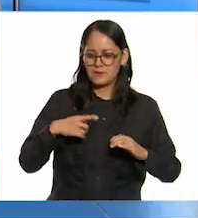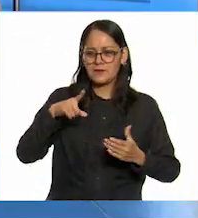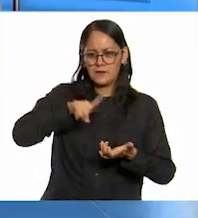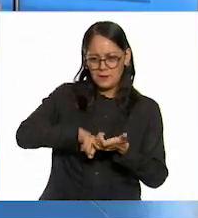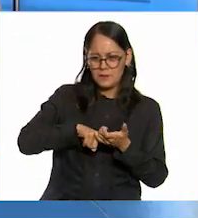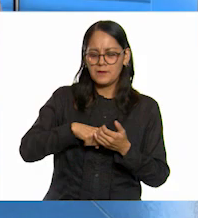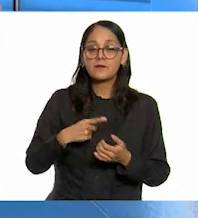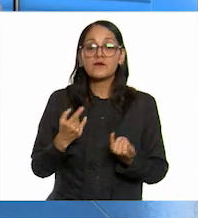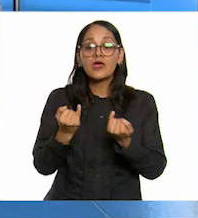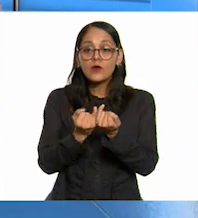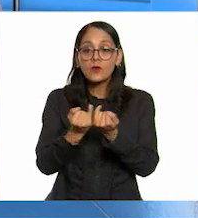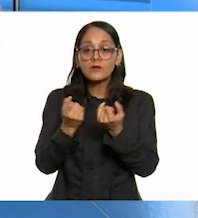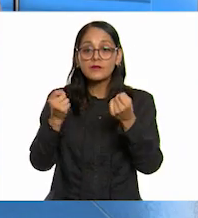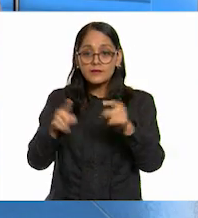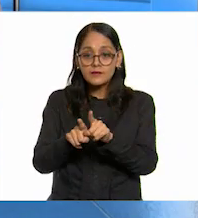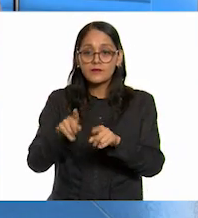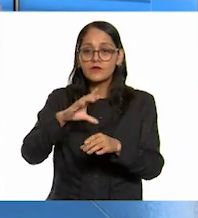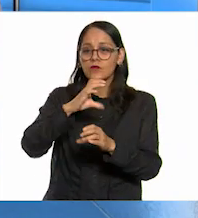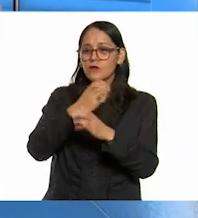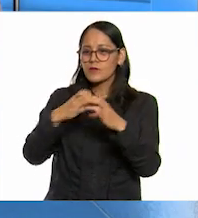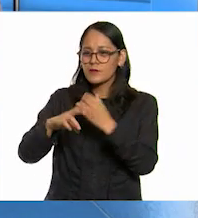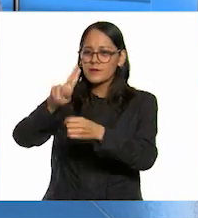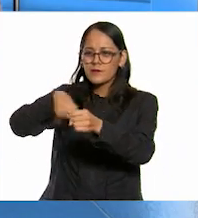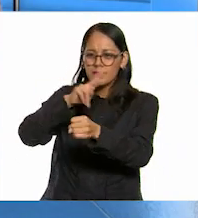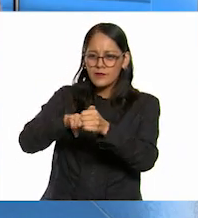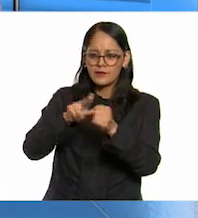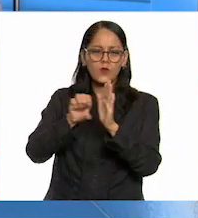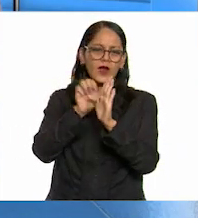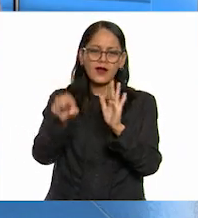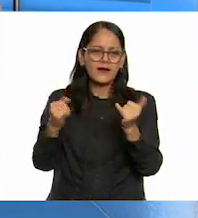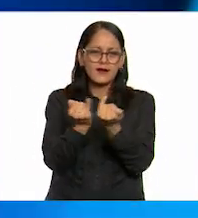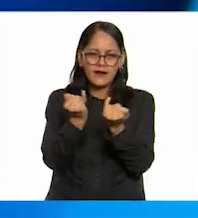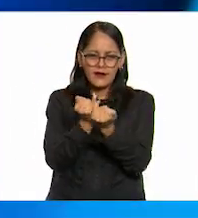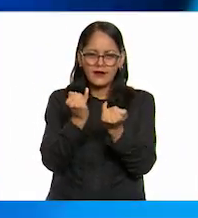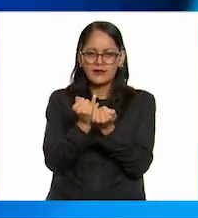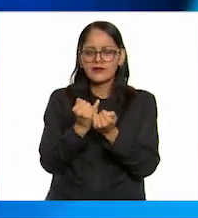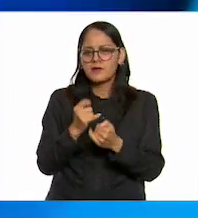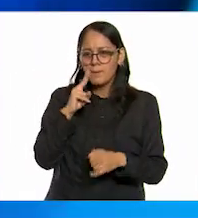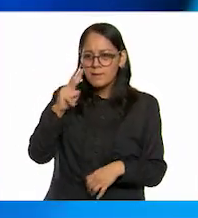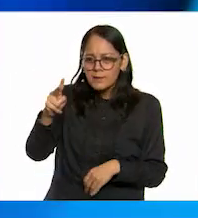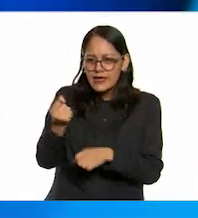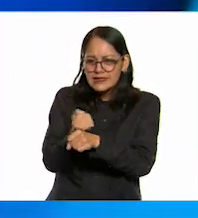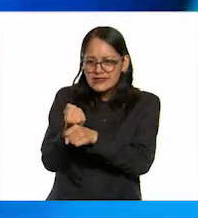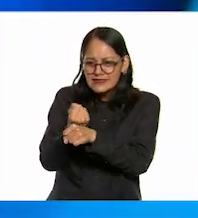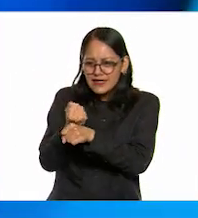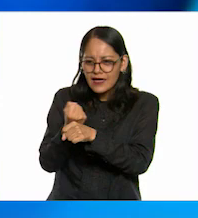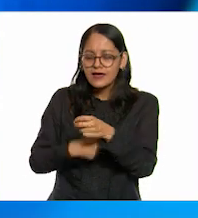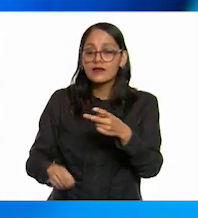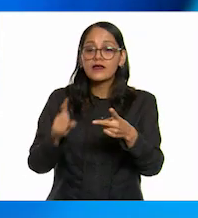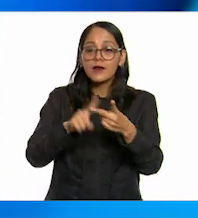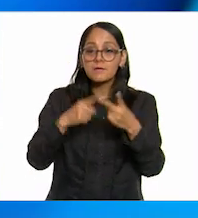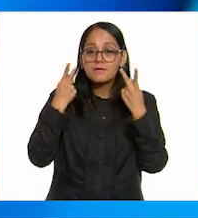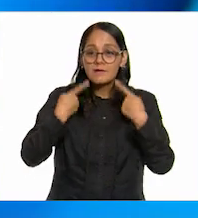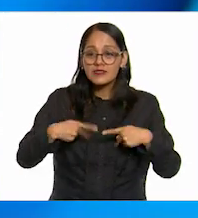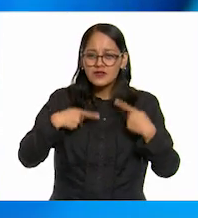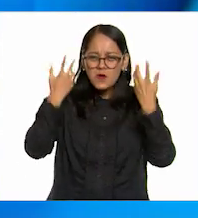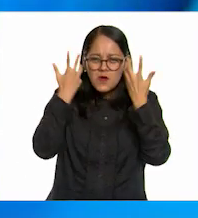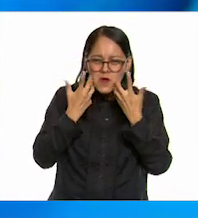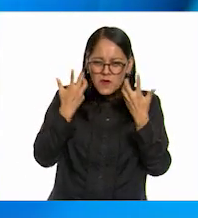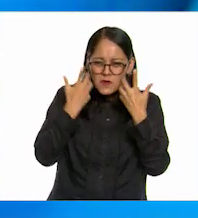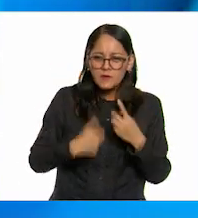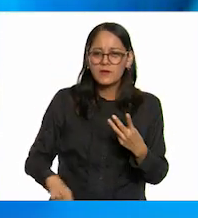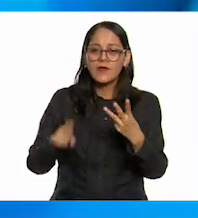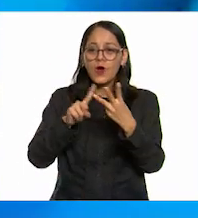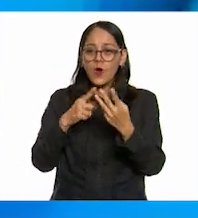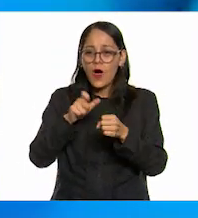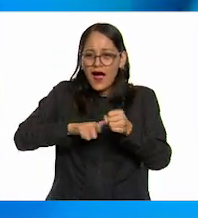o también con la naturaleza, como puede ser ver sangre, el sudor de una persona,